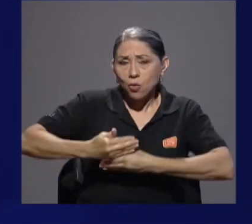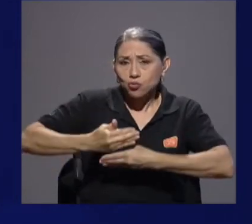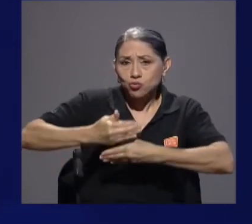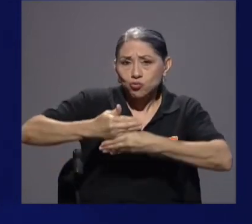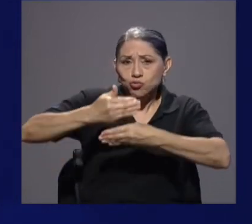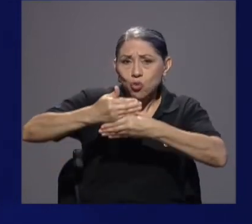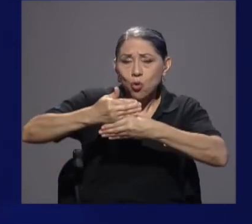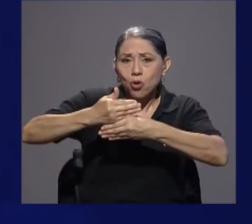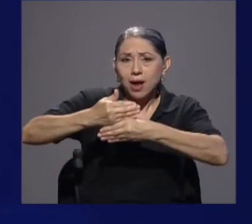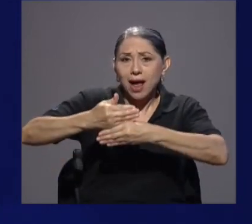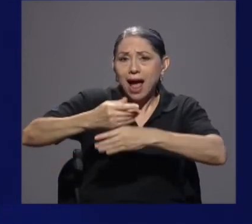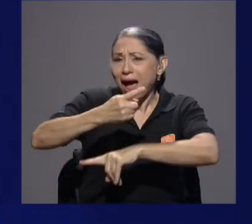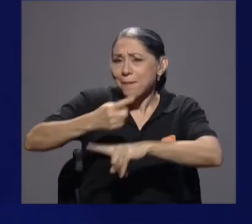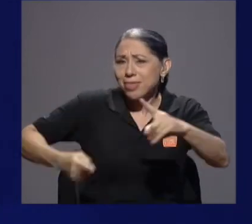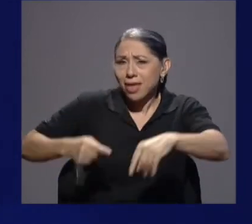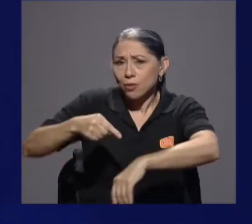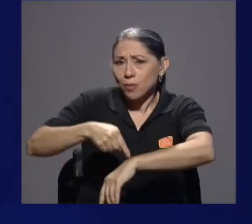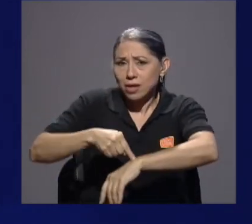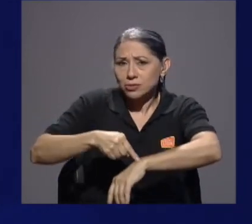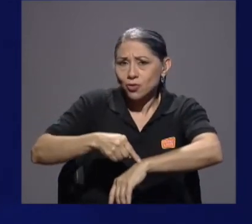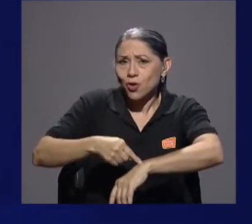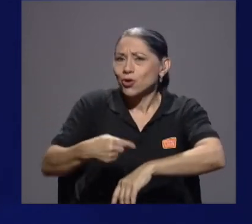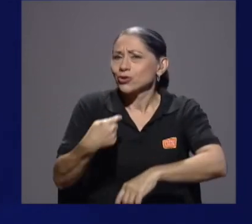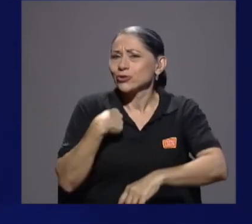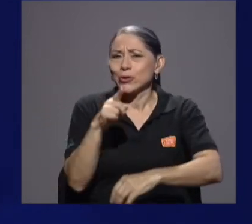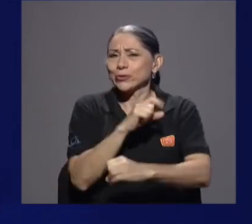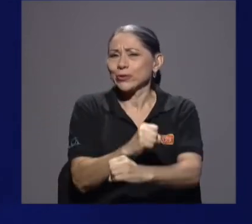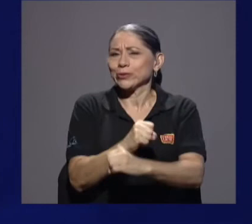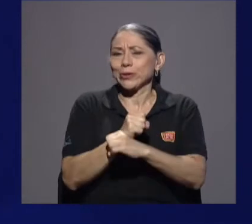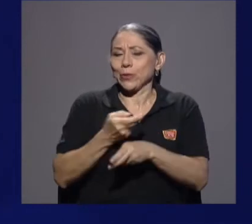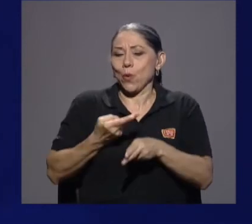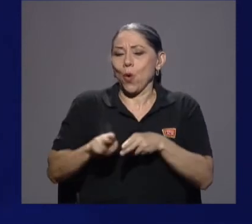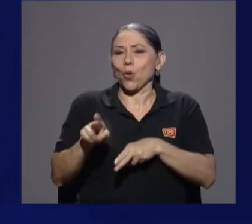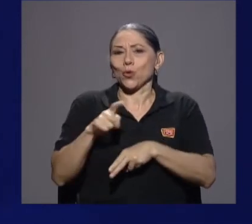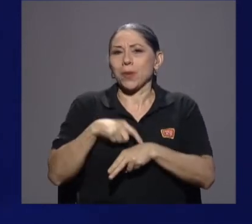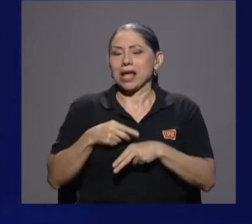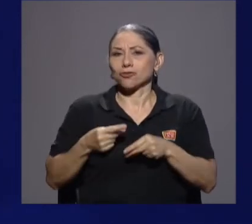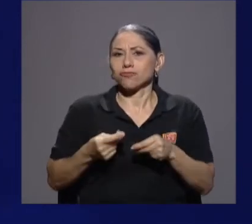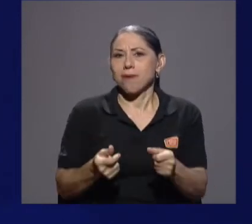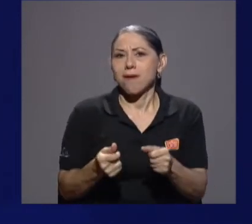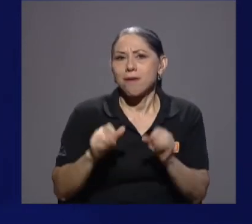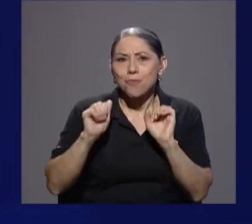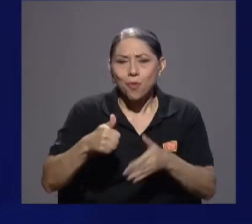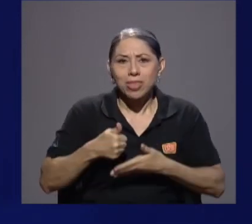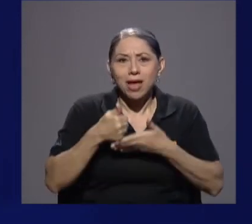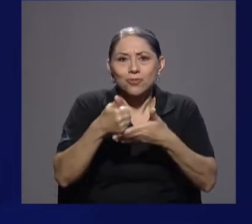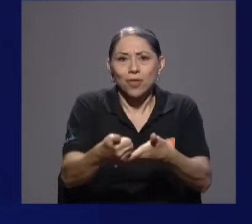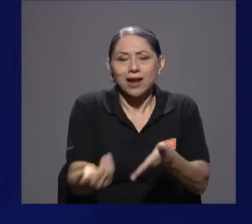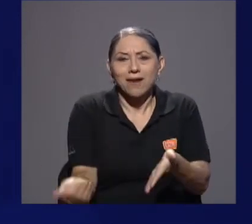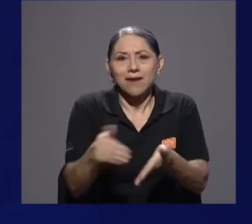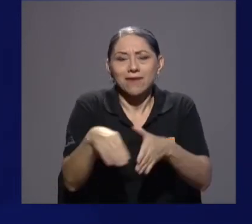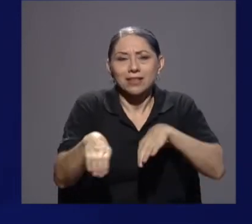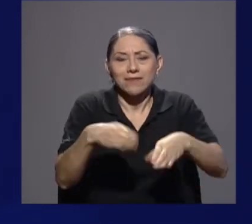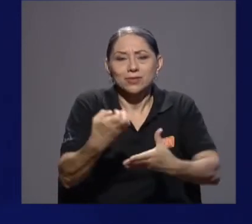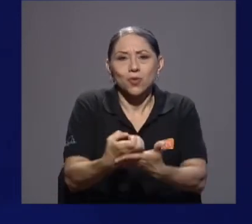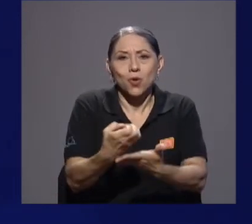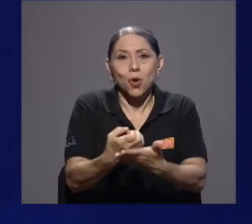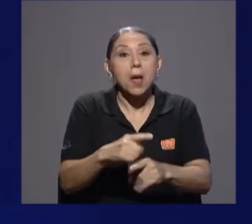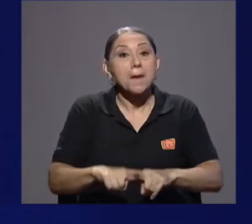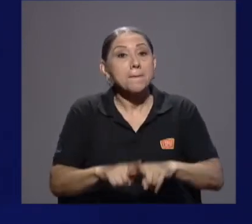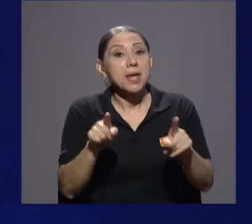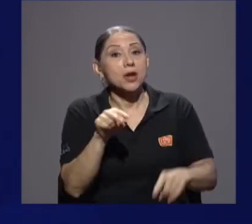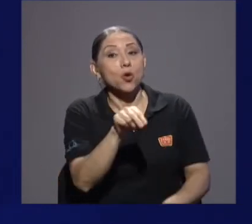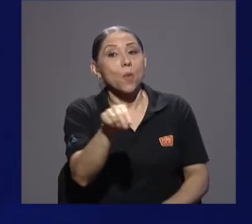a mediano plazo, yo no estoy tan seguro que a corto plazo pueda realmente ayudar a la reactivación, pero los compañeros